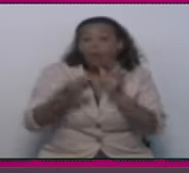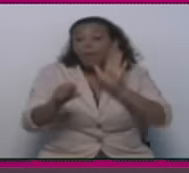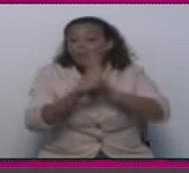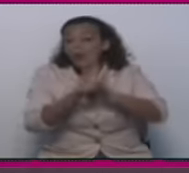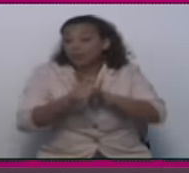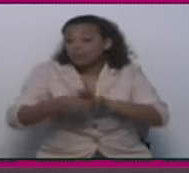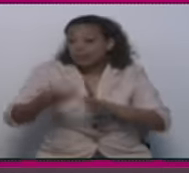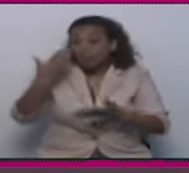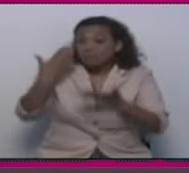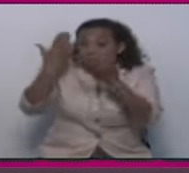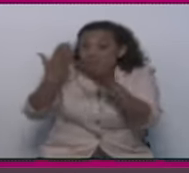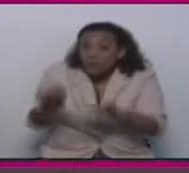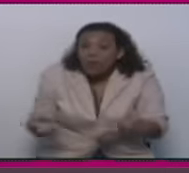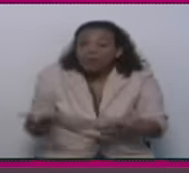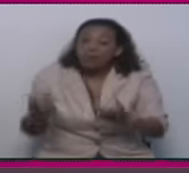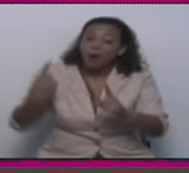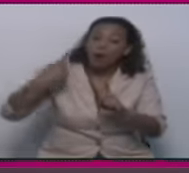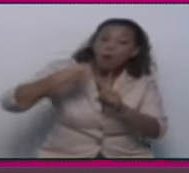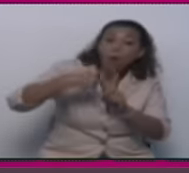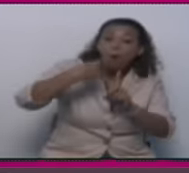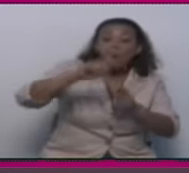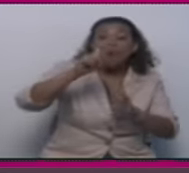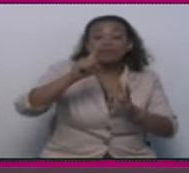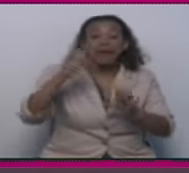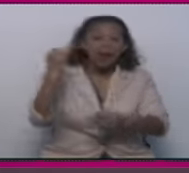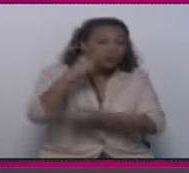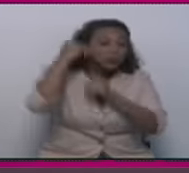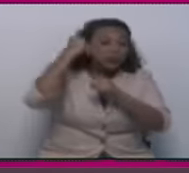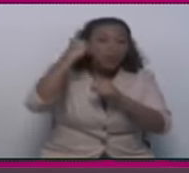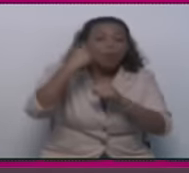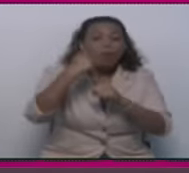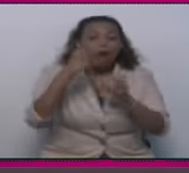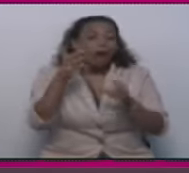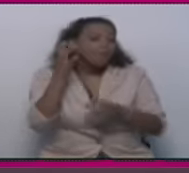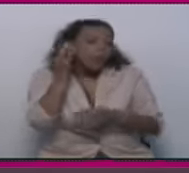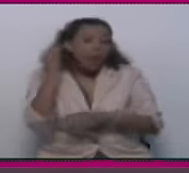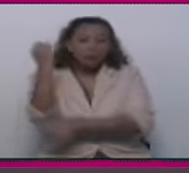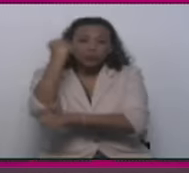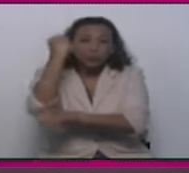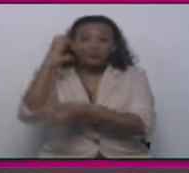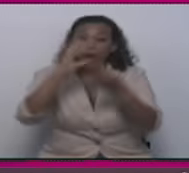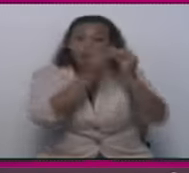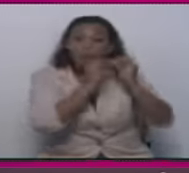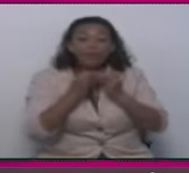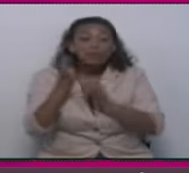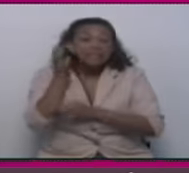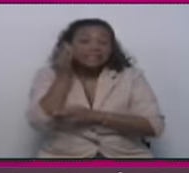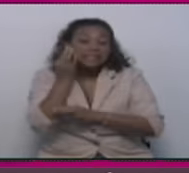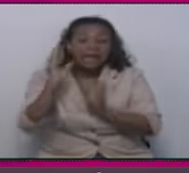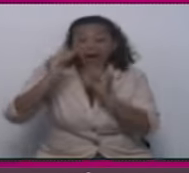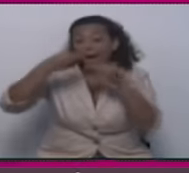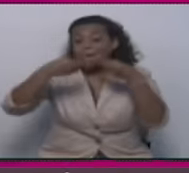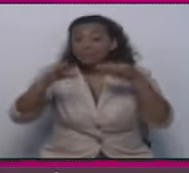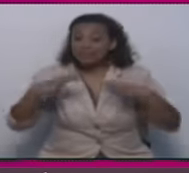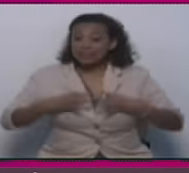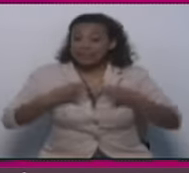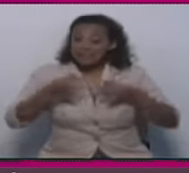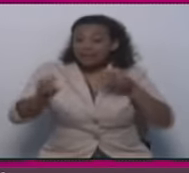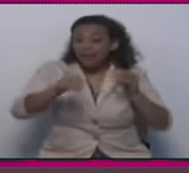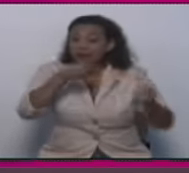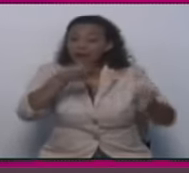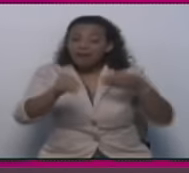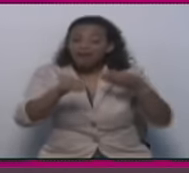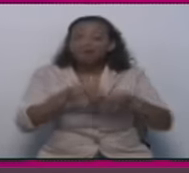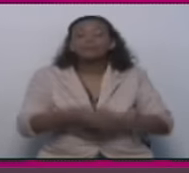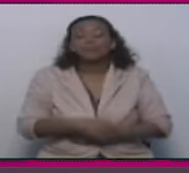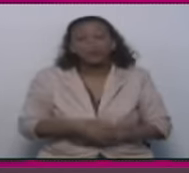viviente con estas otras guerreras, luchadoras y vencedoras que son las muñequeras, que, fíjese,